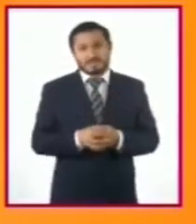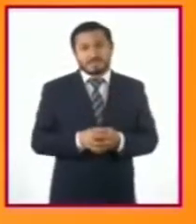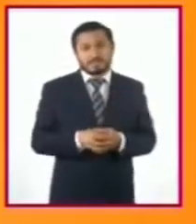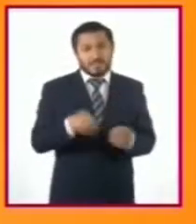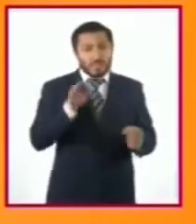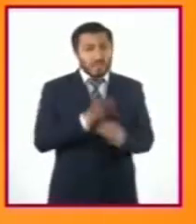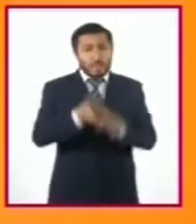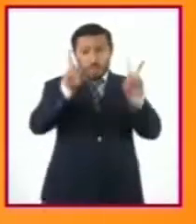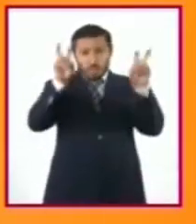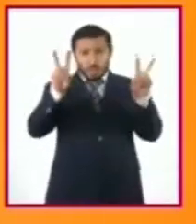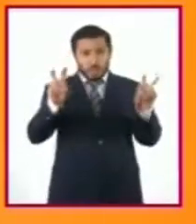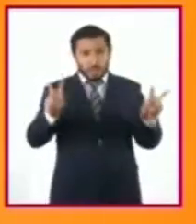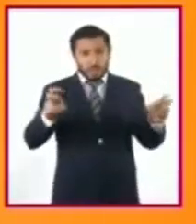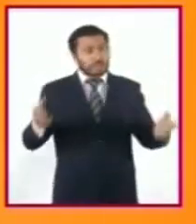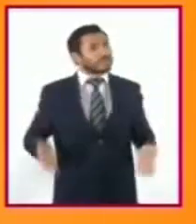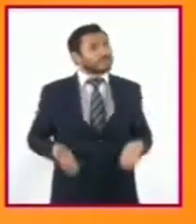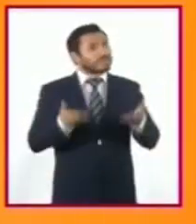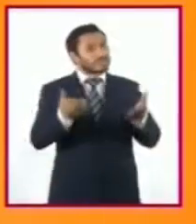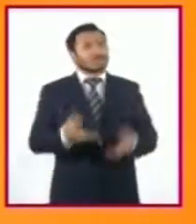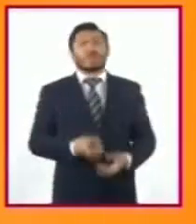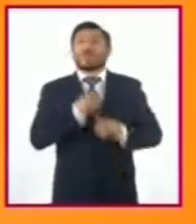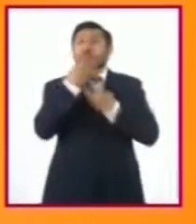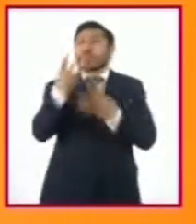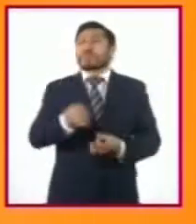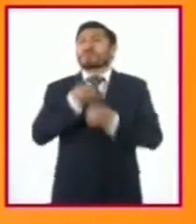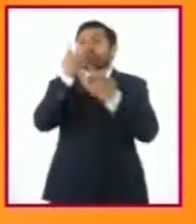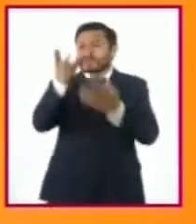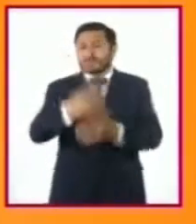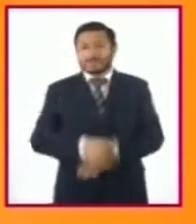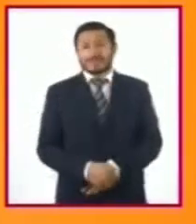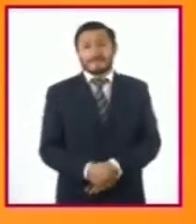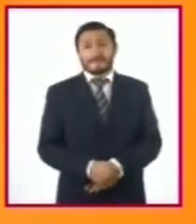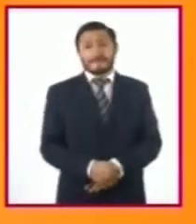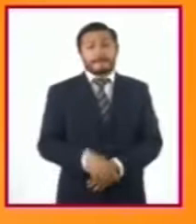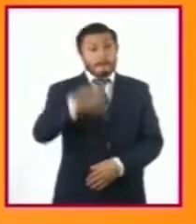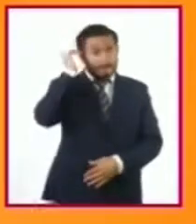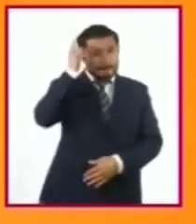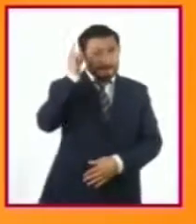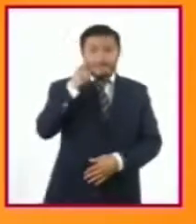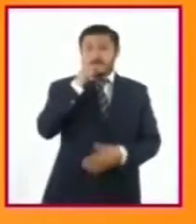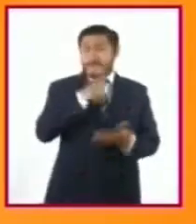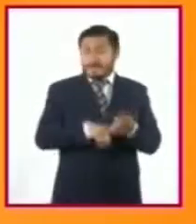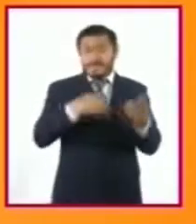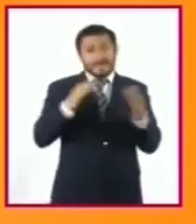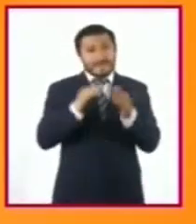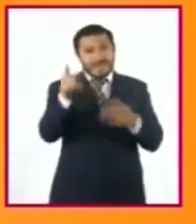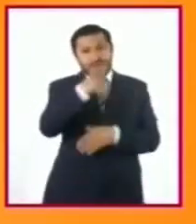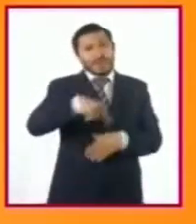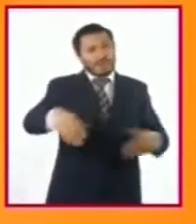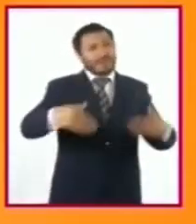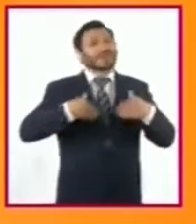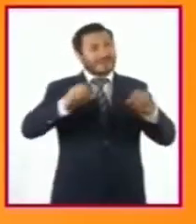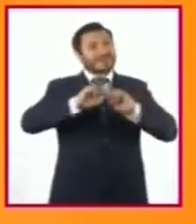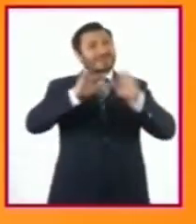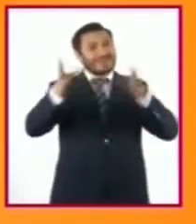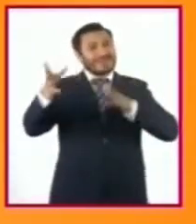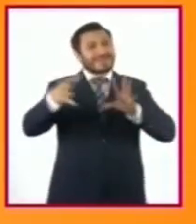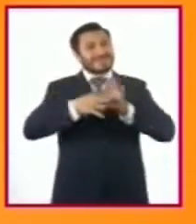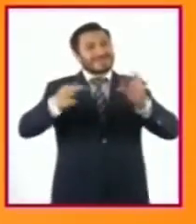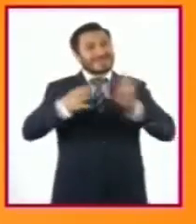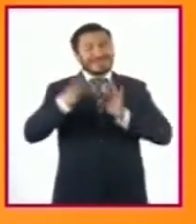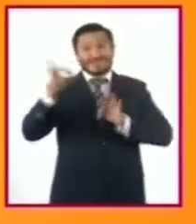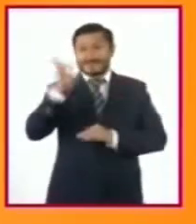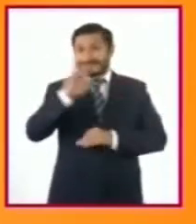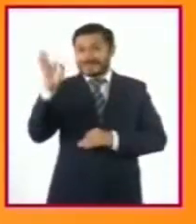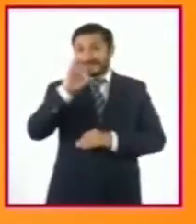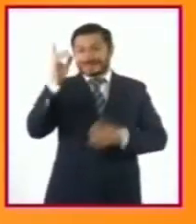fueron los temas que inspiraron a los poetas. Espero que allá en casa les haya quedado clara esta explicación y si tienen